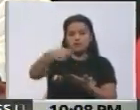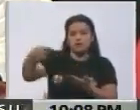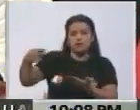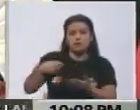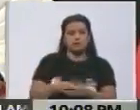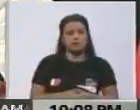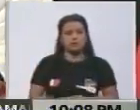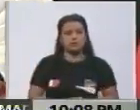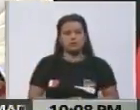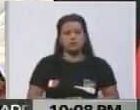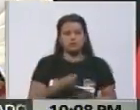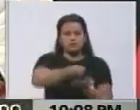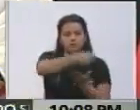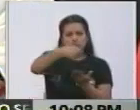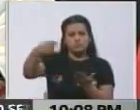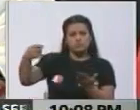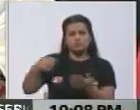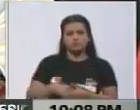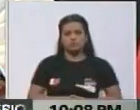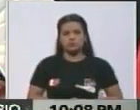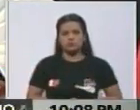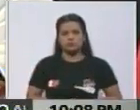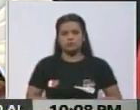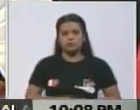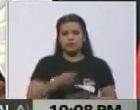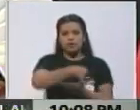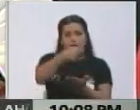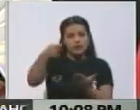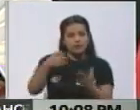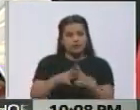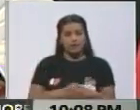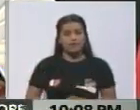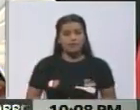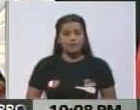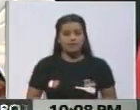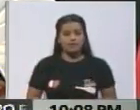Eso llegó hasta el siglo XIX. En el siglo XX hubo un salto